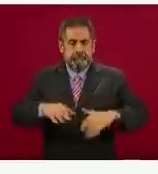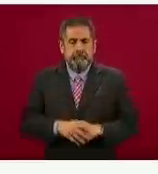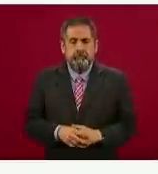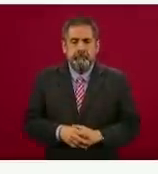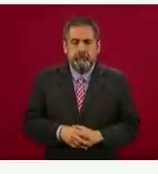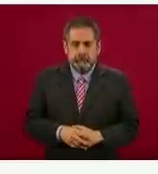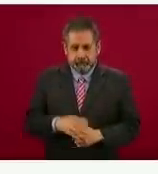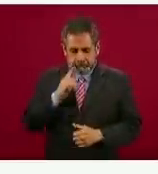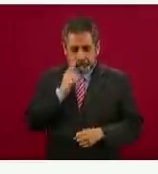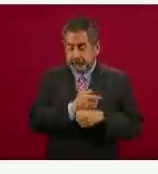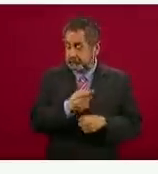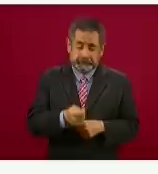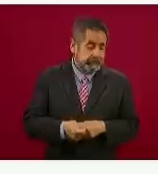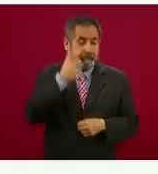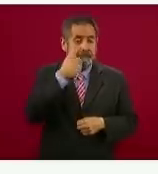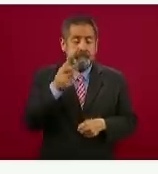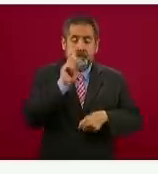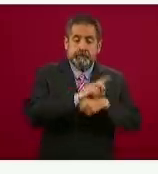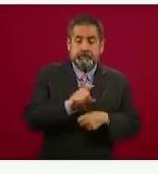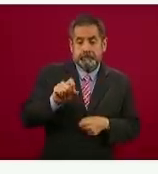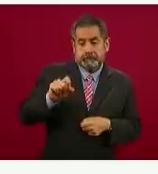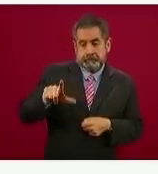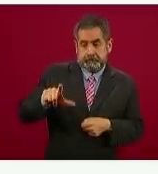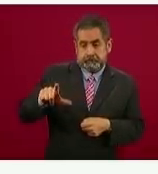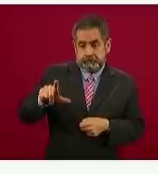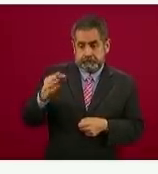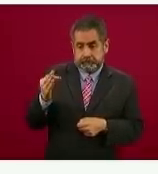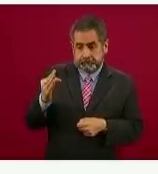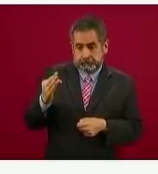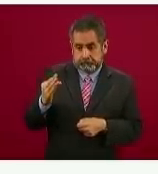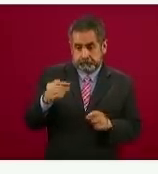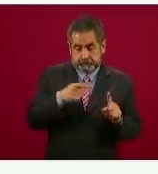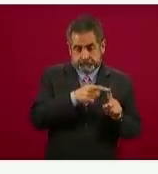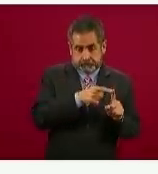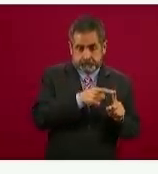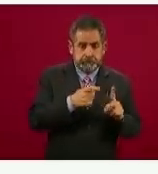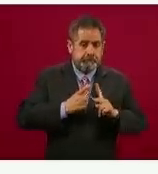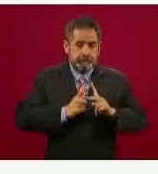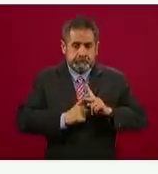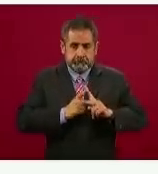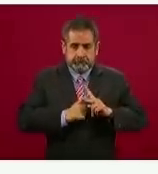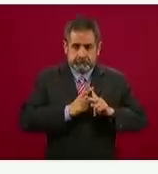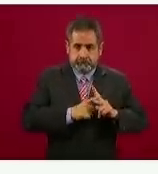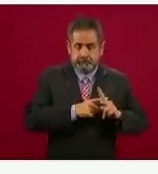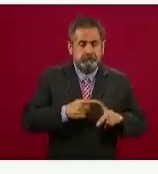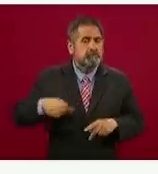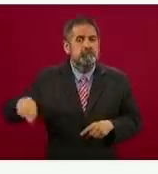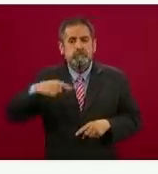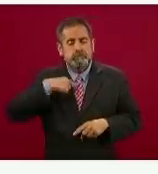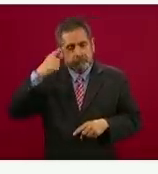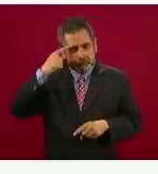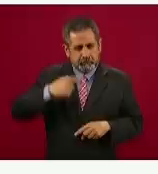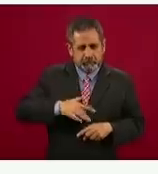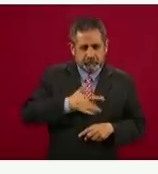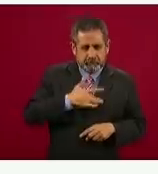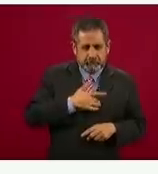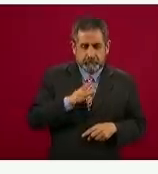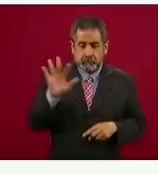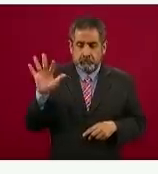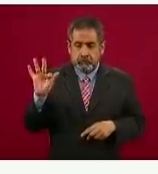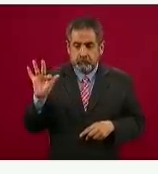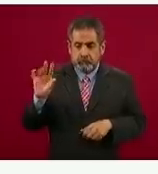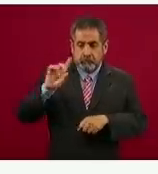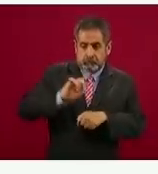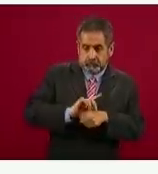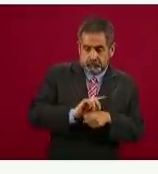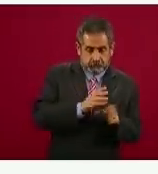nosotros detectamos el primer caso el 27 de febrero. En nuestras modelaciones matemáticas habíamos calculado hasta 40 días